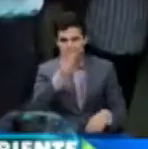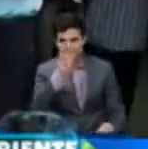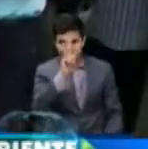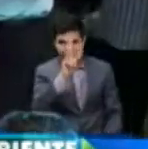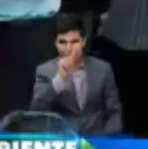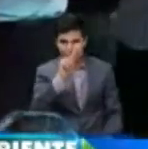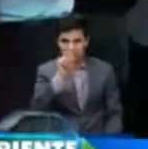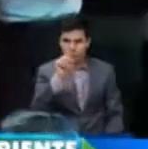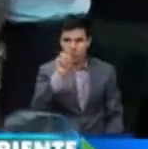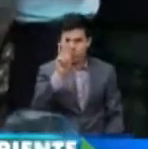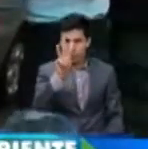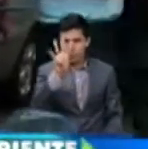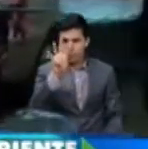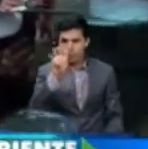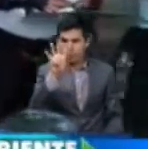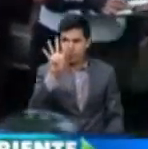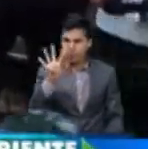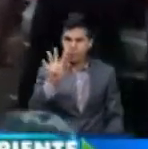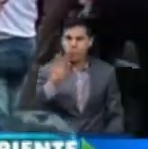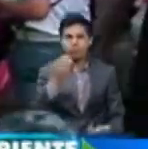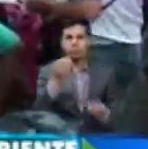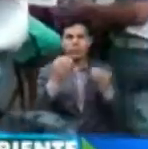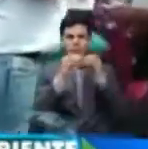321-394-8337 y por supuesto el